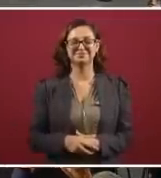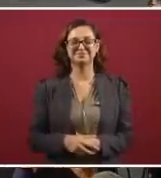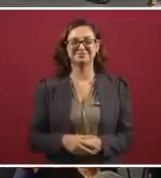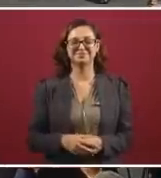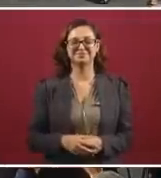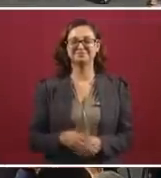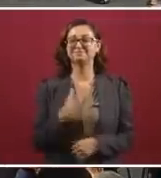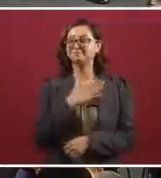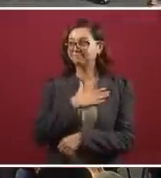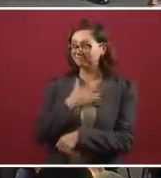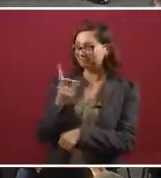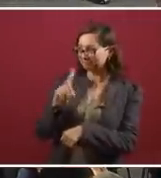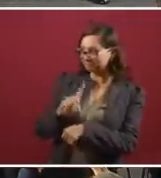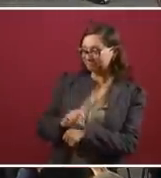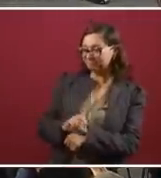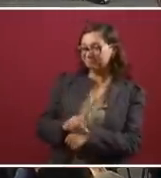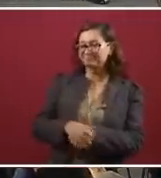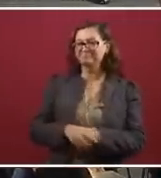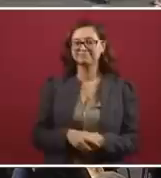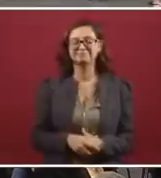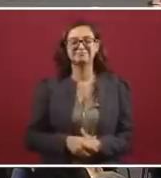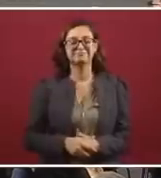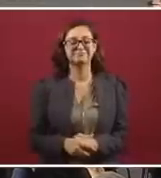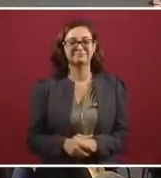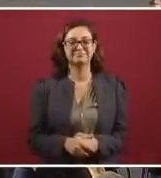Buenos días. Buenos días.